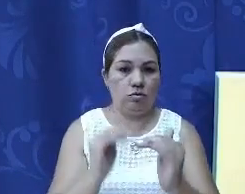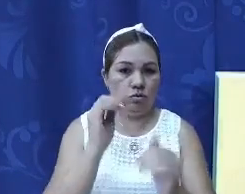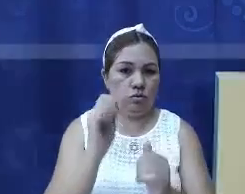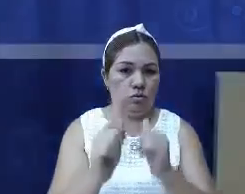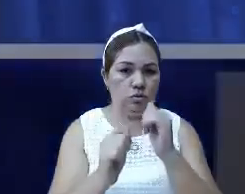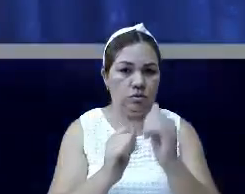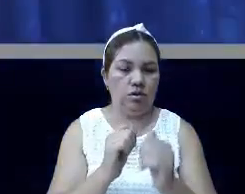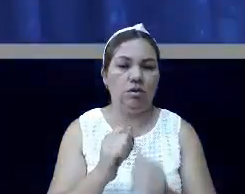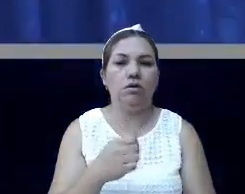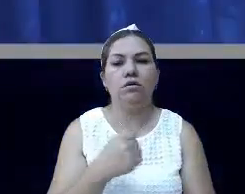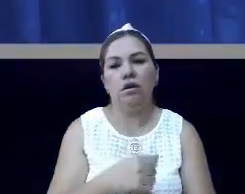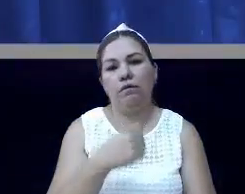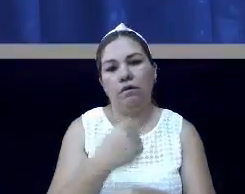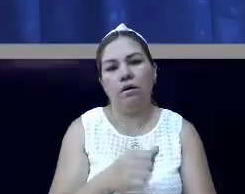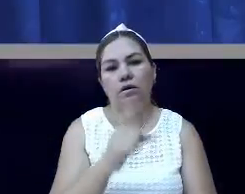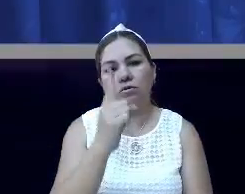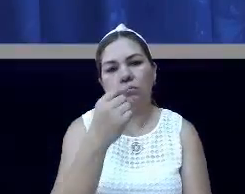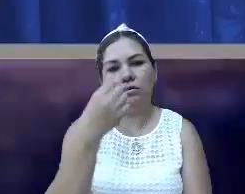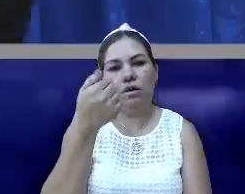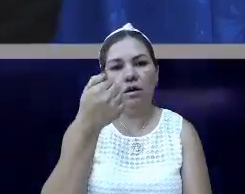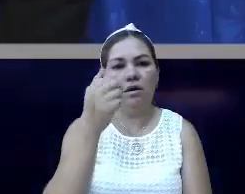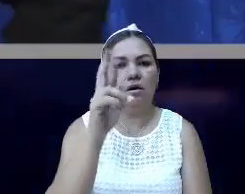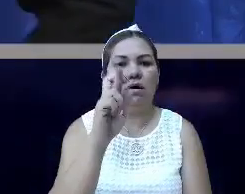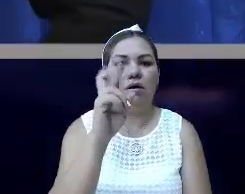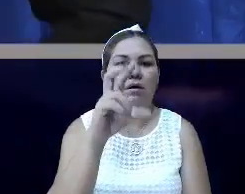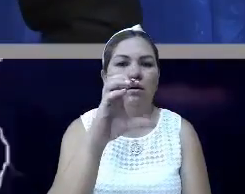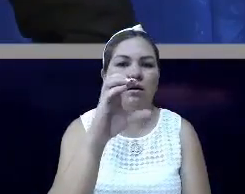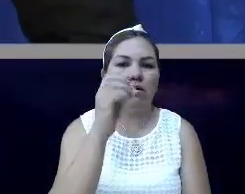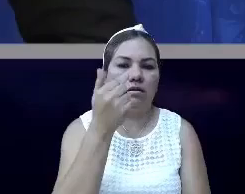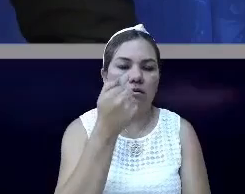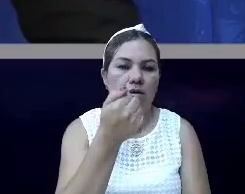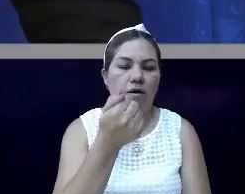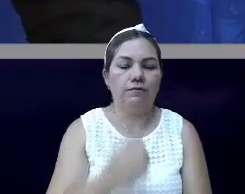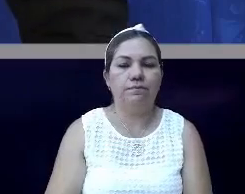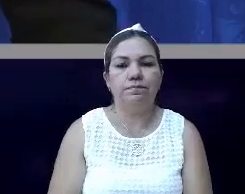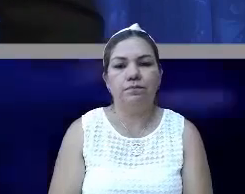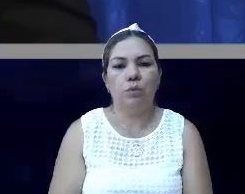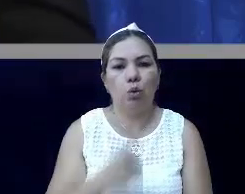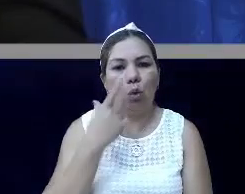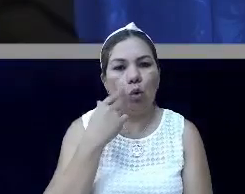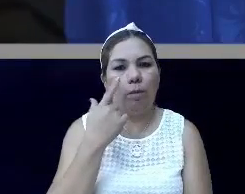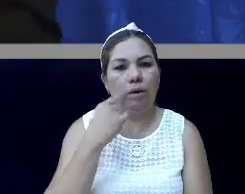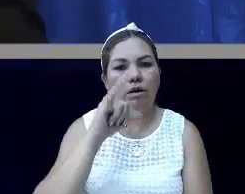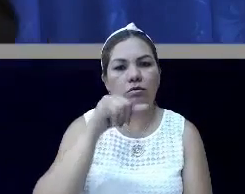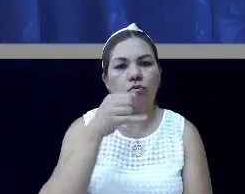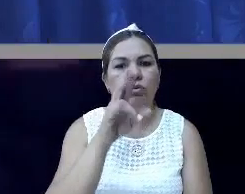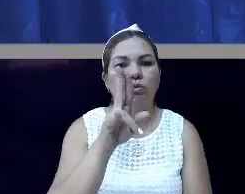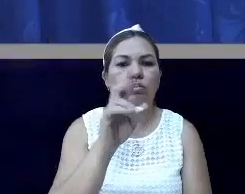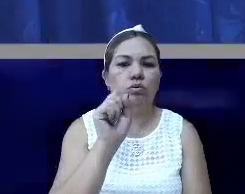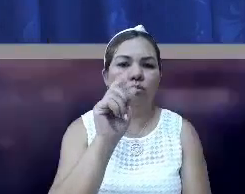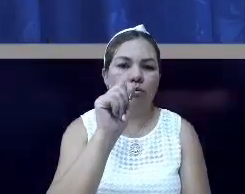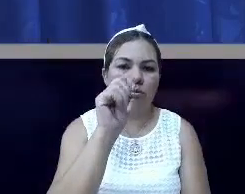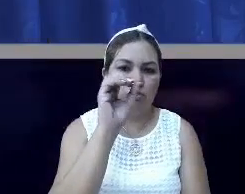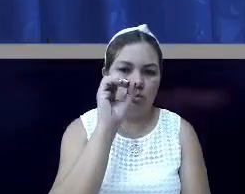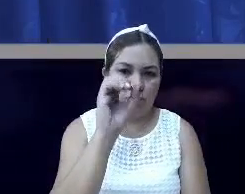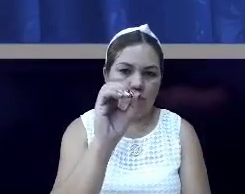Estas son las generaciones de Noé. Noé, varón justo, era perfecto en sus